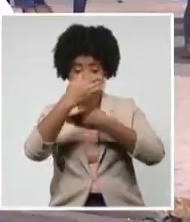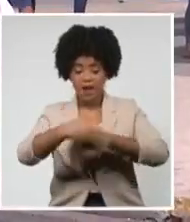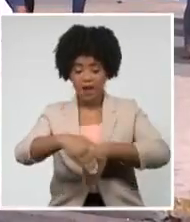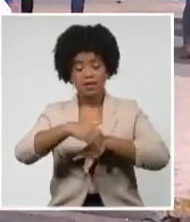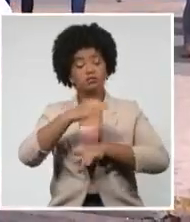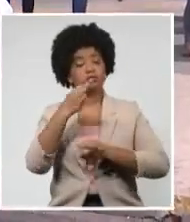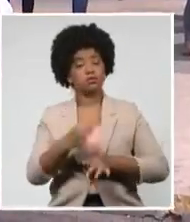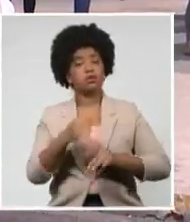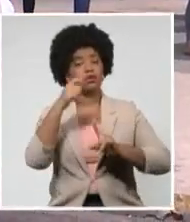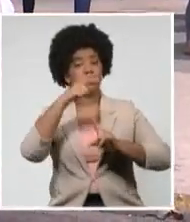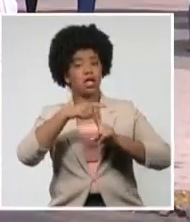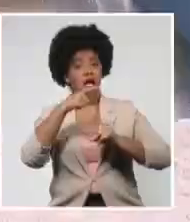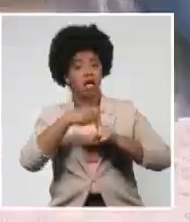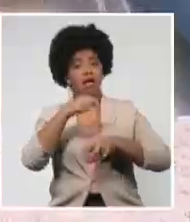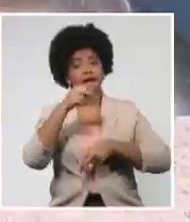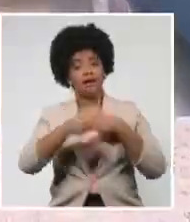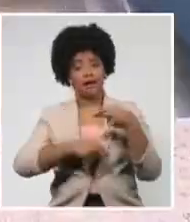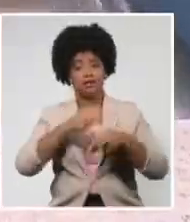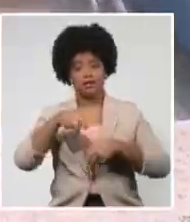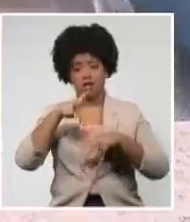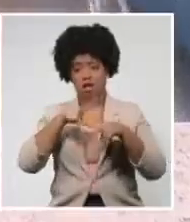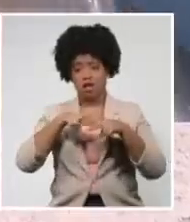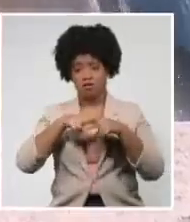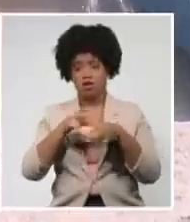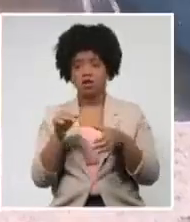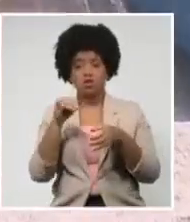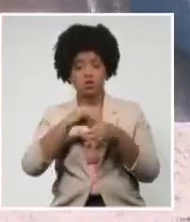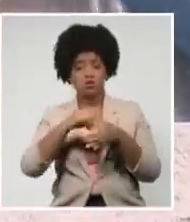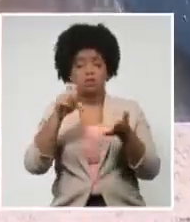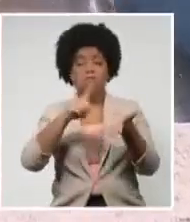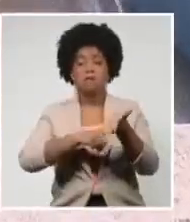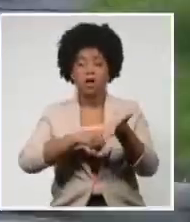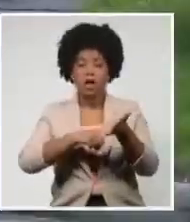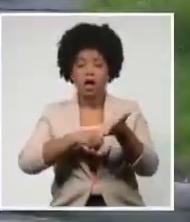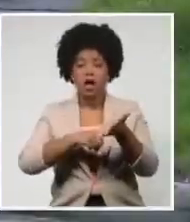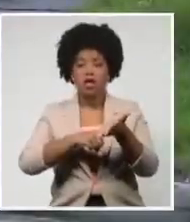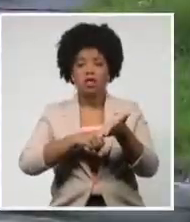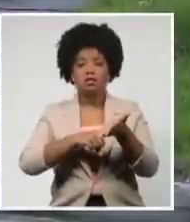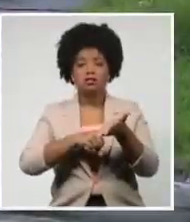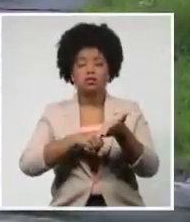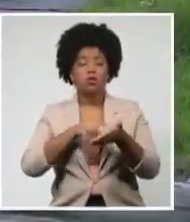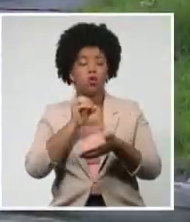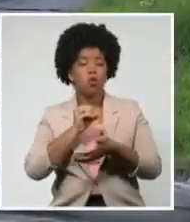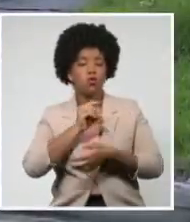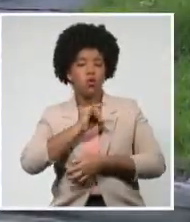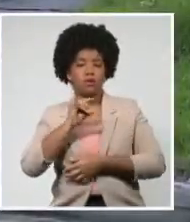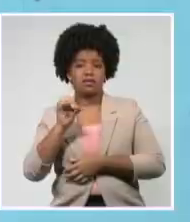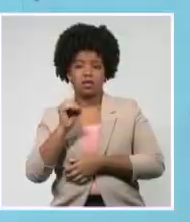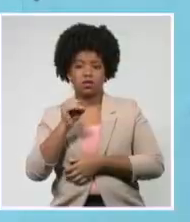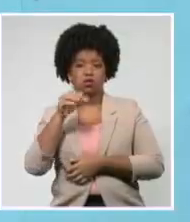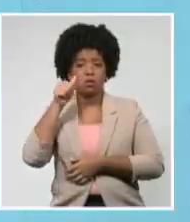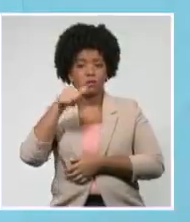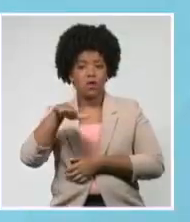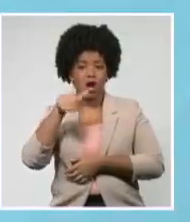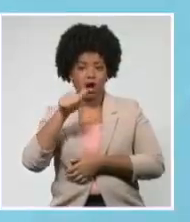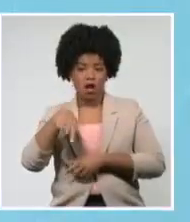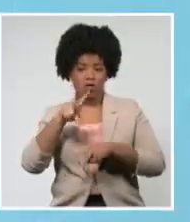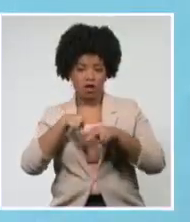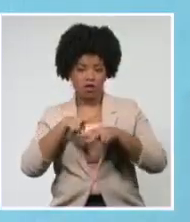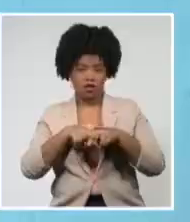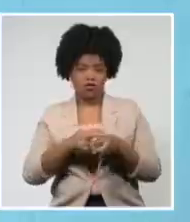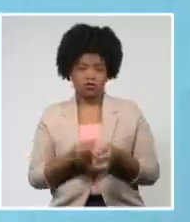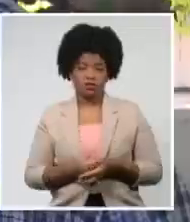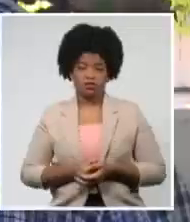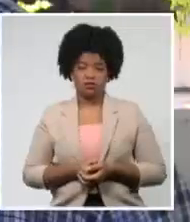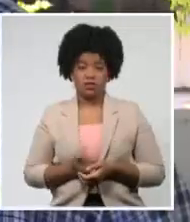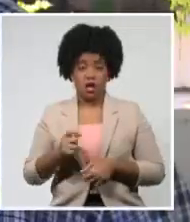que Comunales desarrolla en La Habana y que incluye paradas, fuentes y los más de 900 parques de esta urbe. En estos momentos